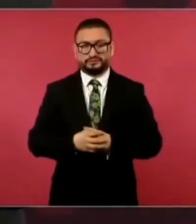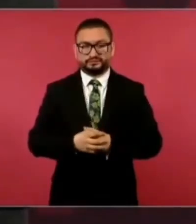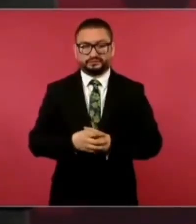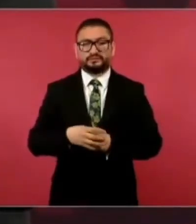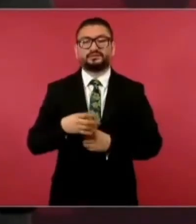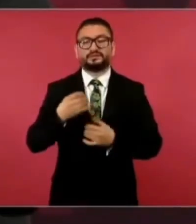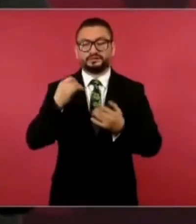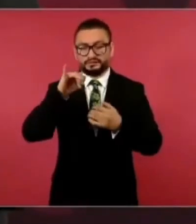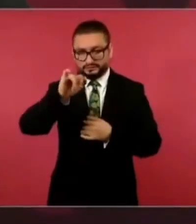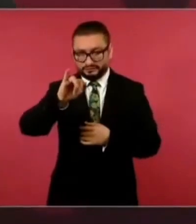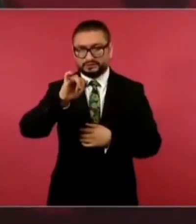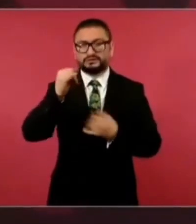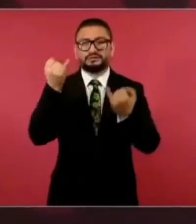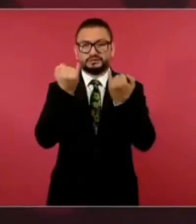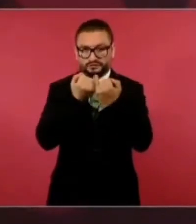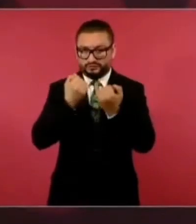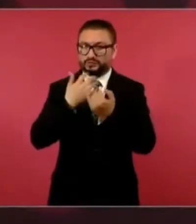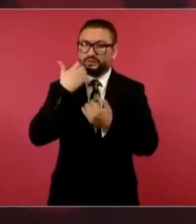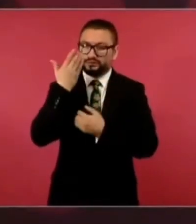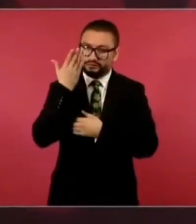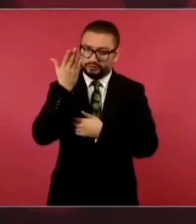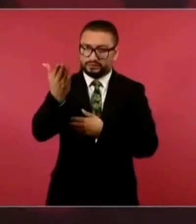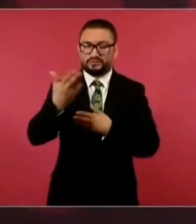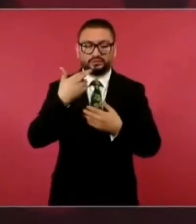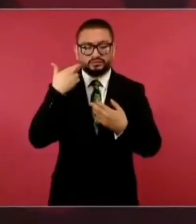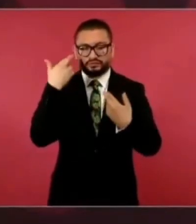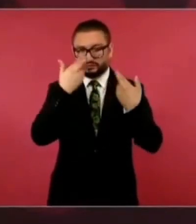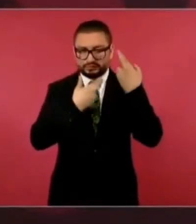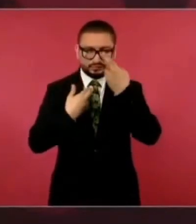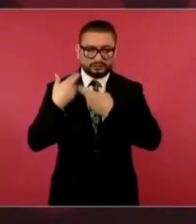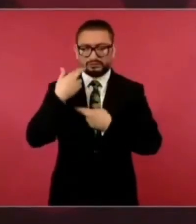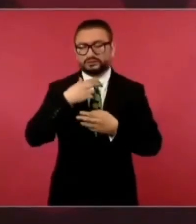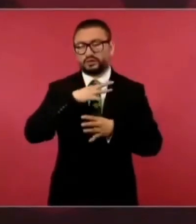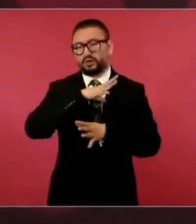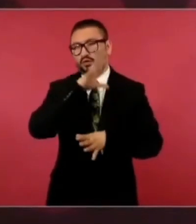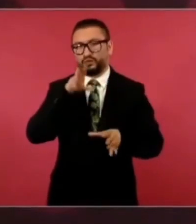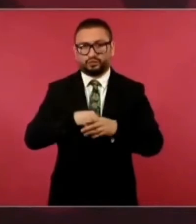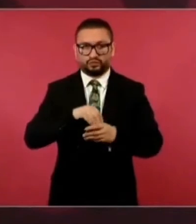además pidiendo la revisión de todo.